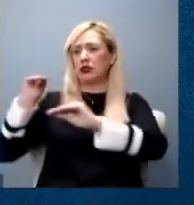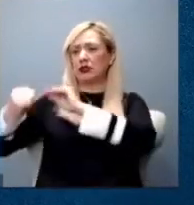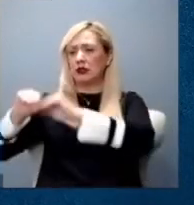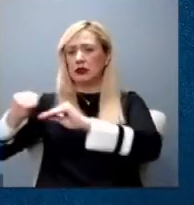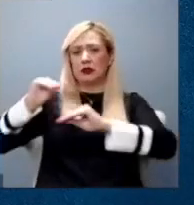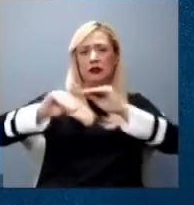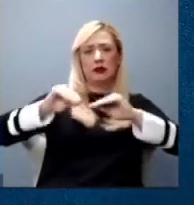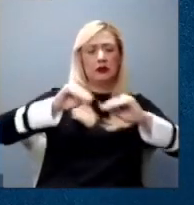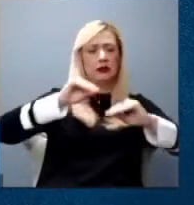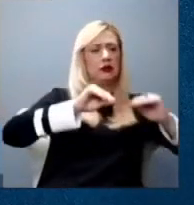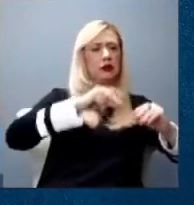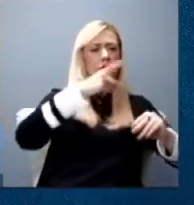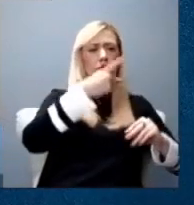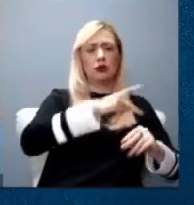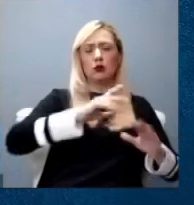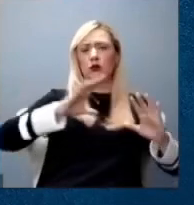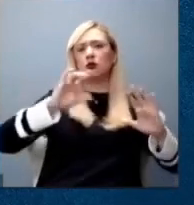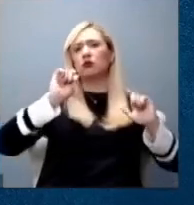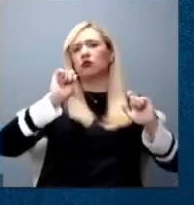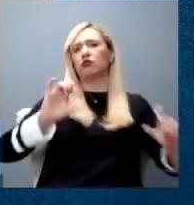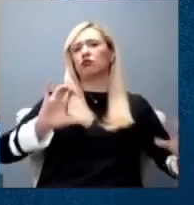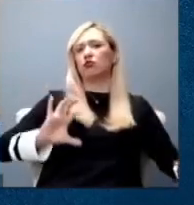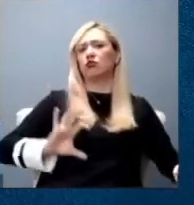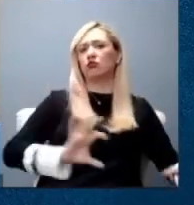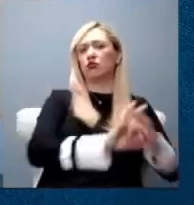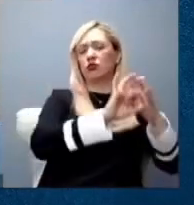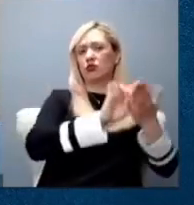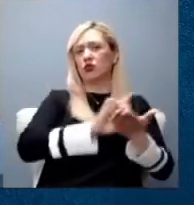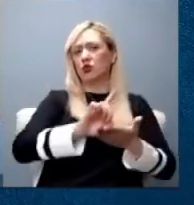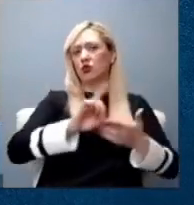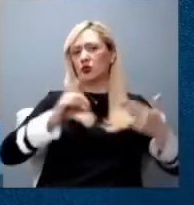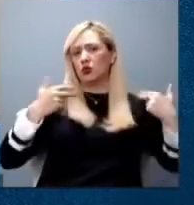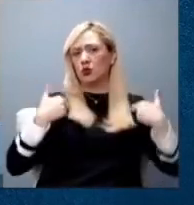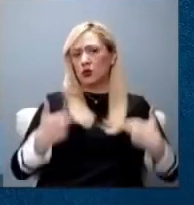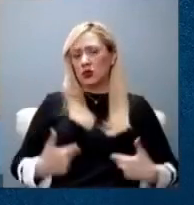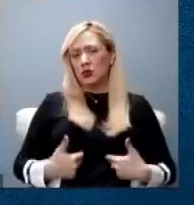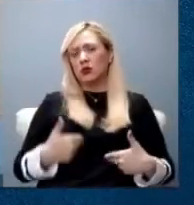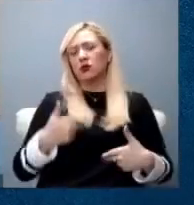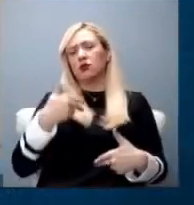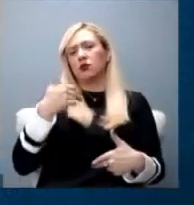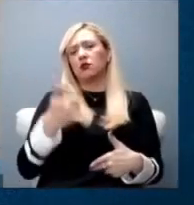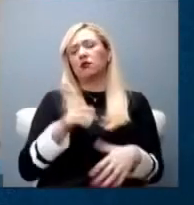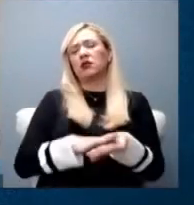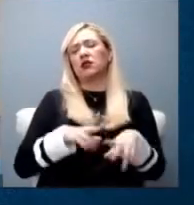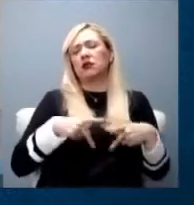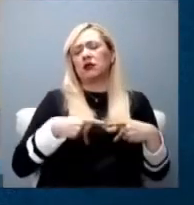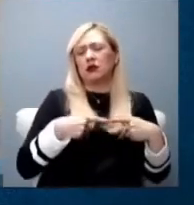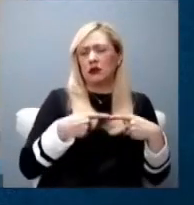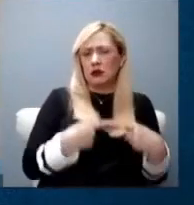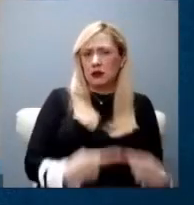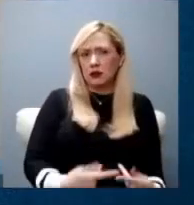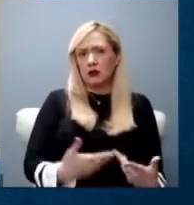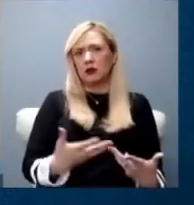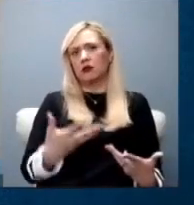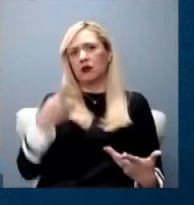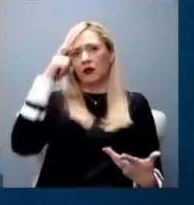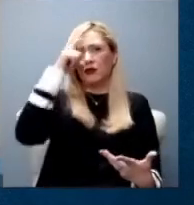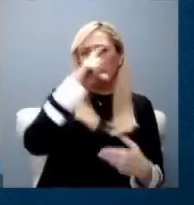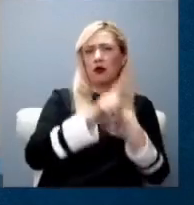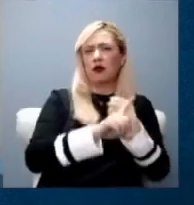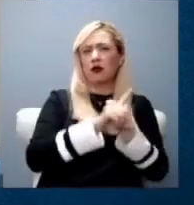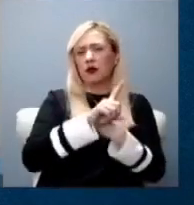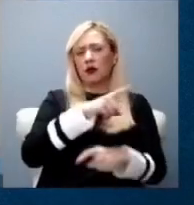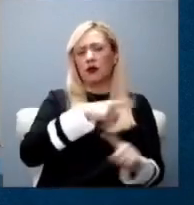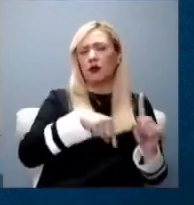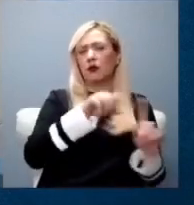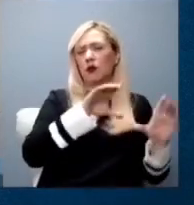DESC, ambiente y también comunidades en situación de vulnerabilidad, ¿no? El segundo eje, creo que lo anticipamos,